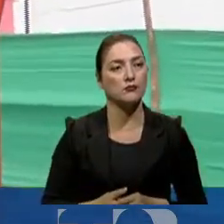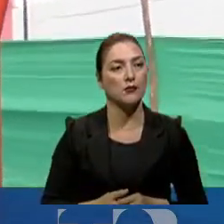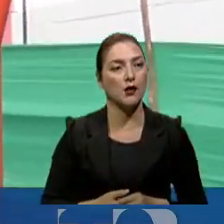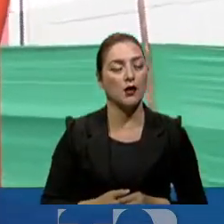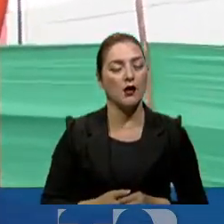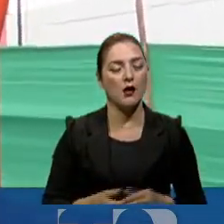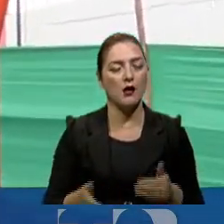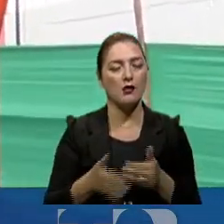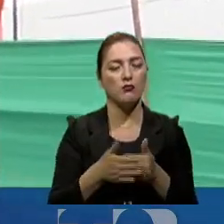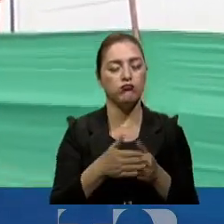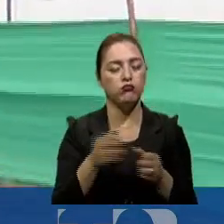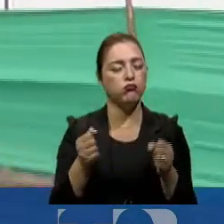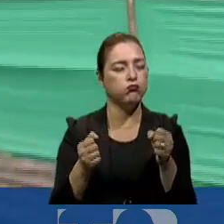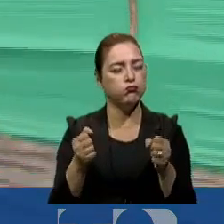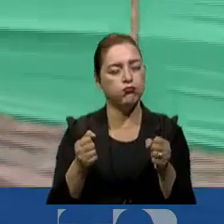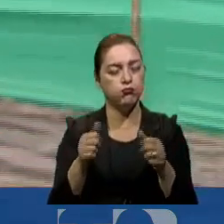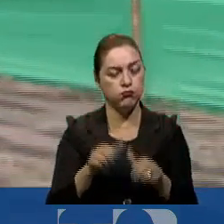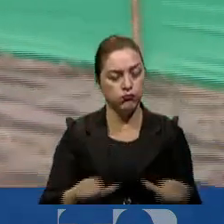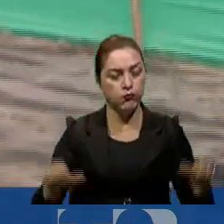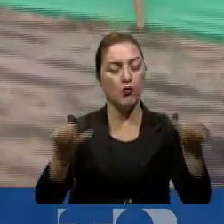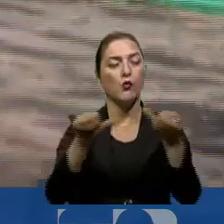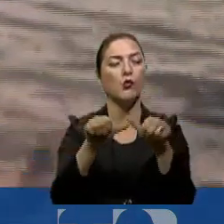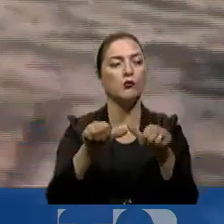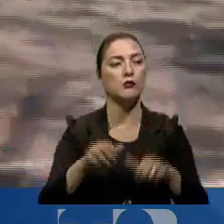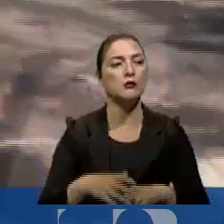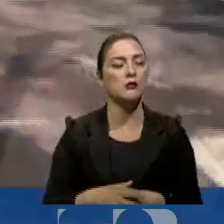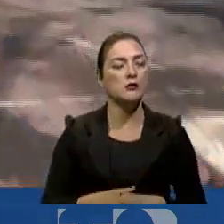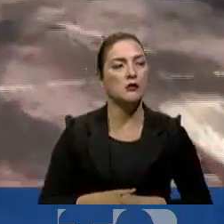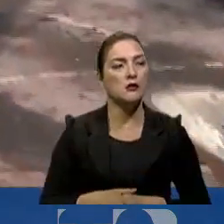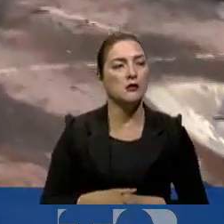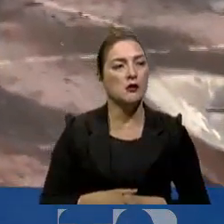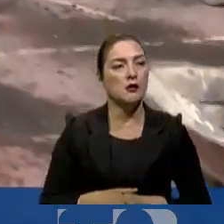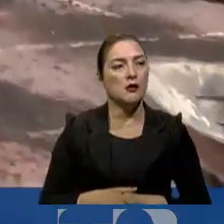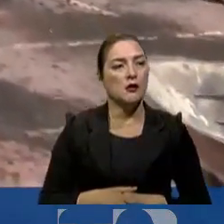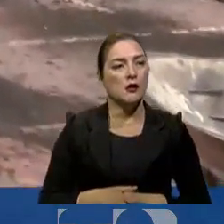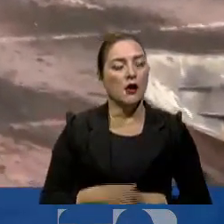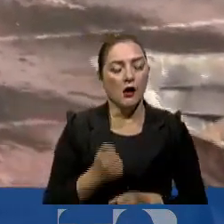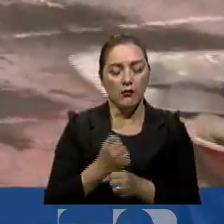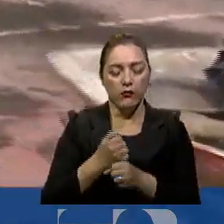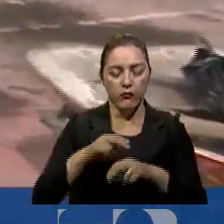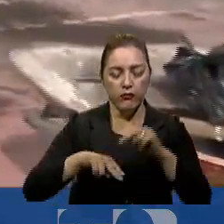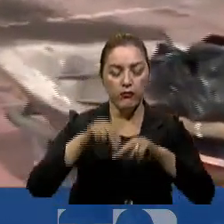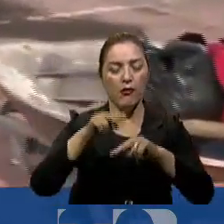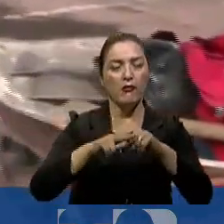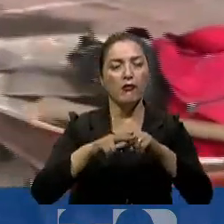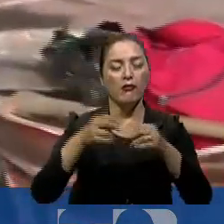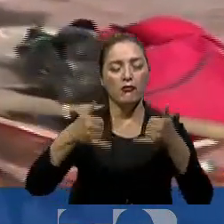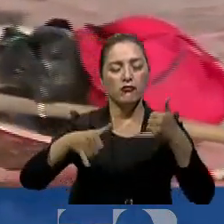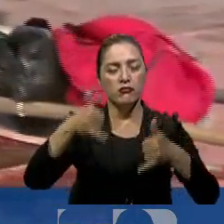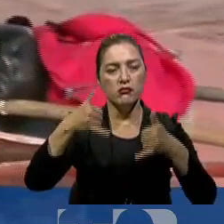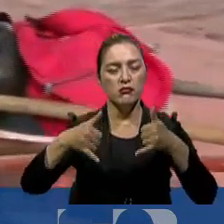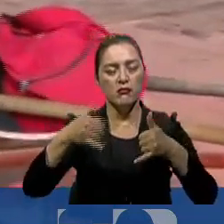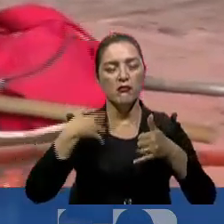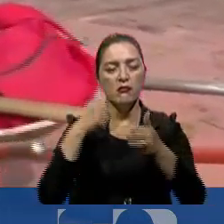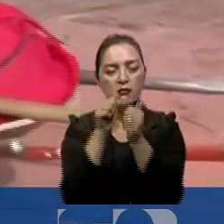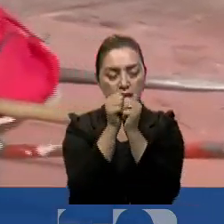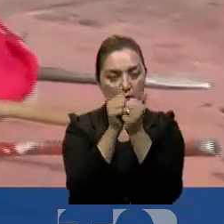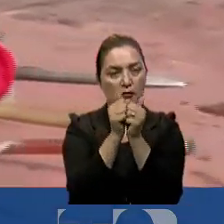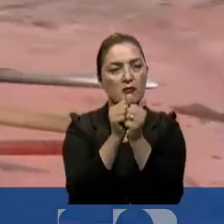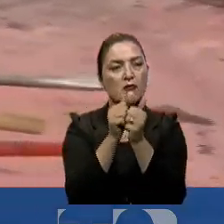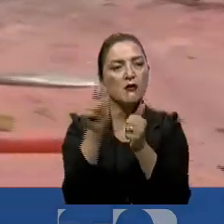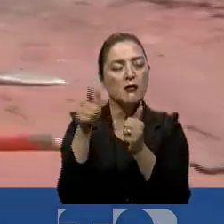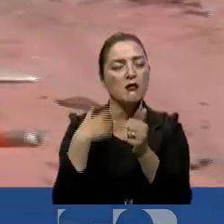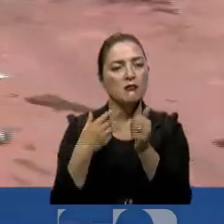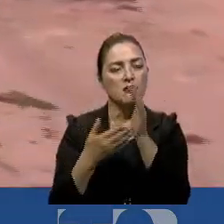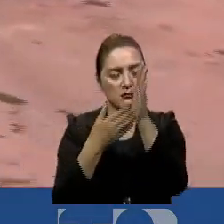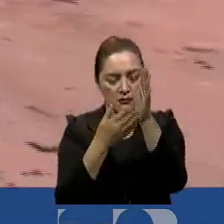cierres parciales, principalmente en las áreas en donde tenemos que hacer obra civil, ¿no es cierto?, como en las canchas deportivas, como se ve aquí. Hemos realizado igual